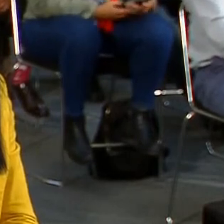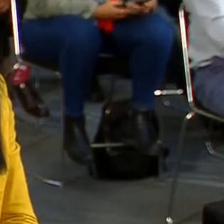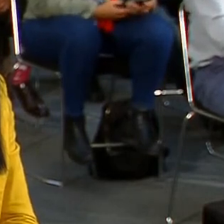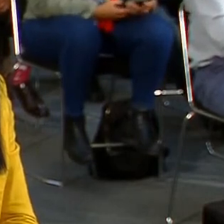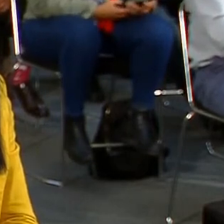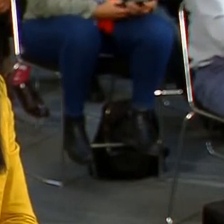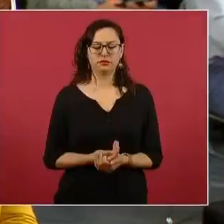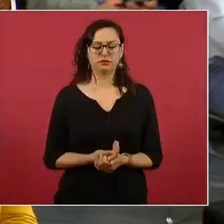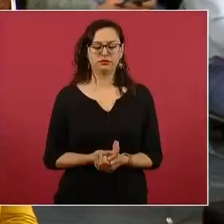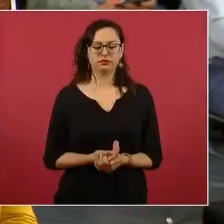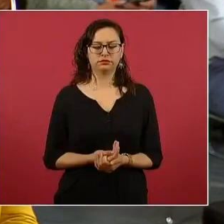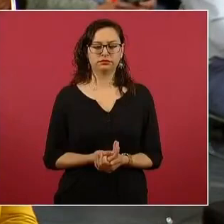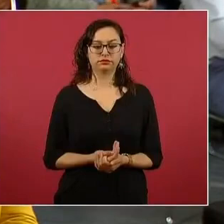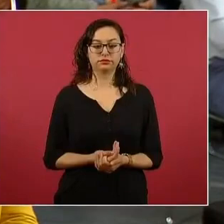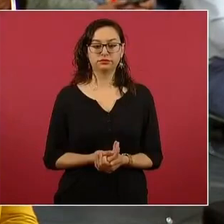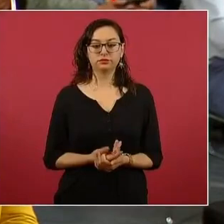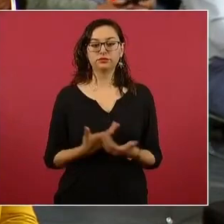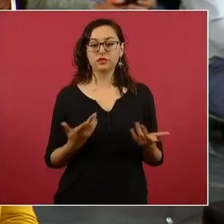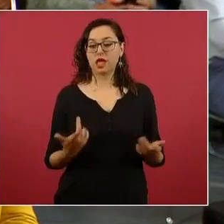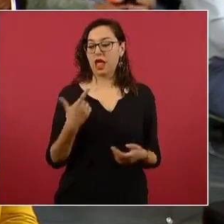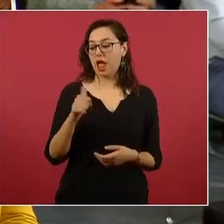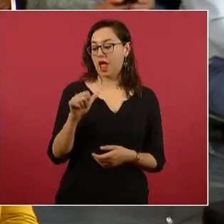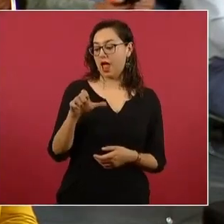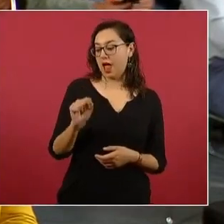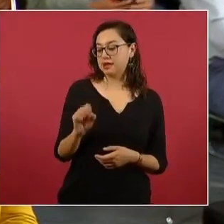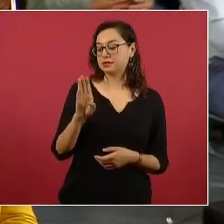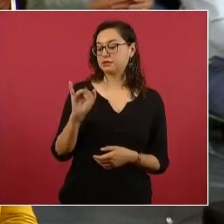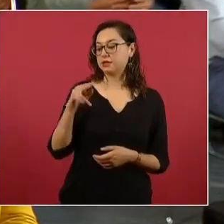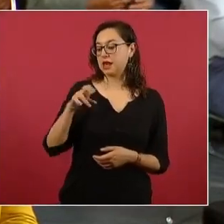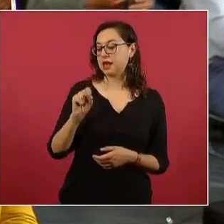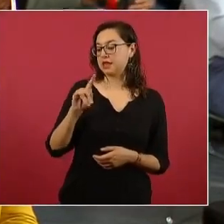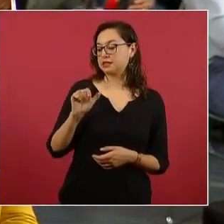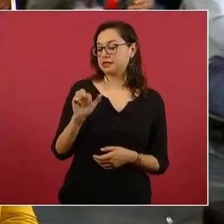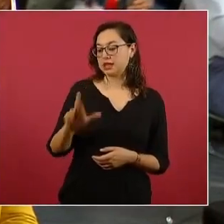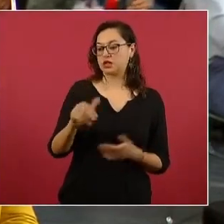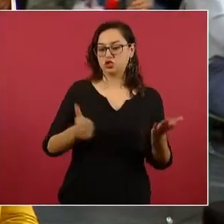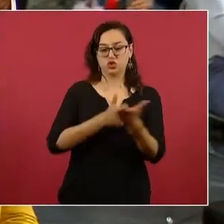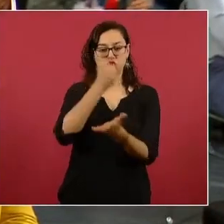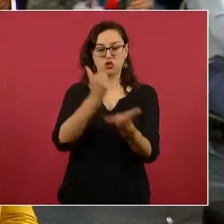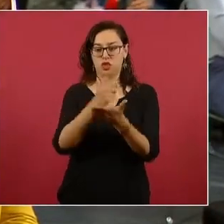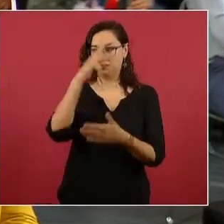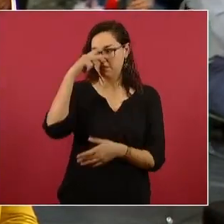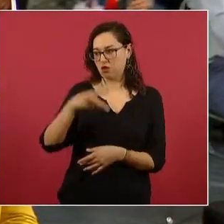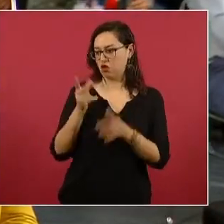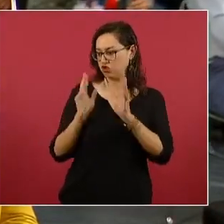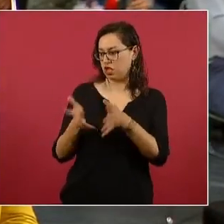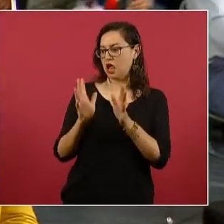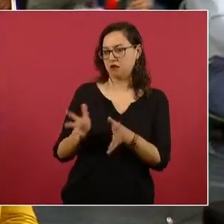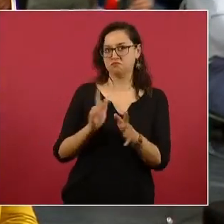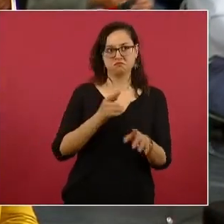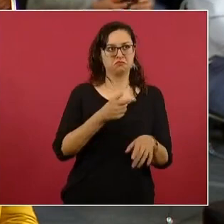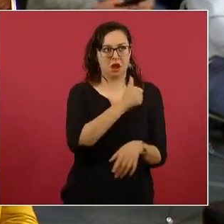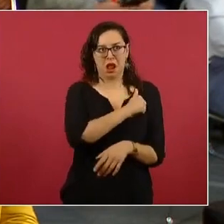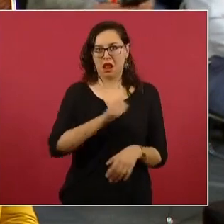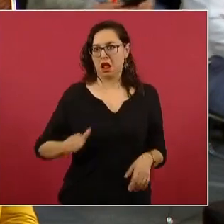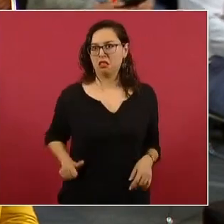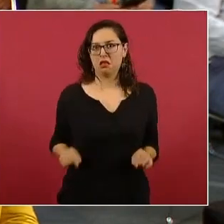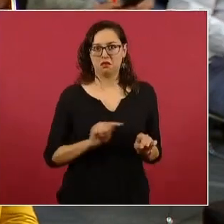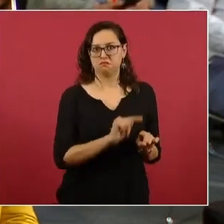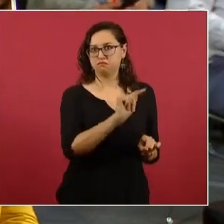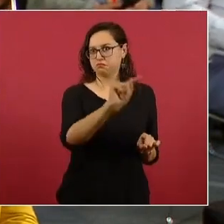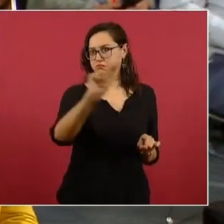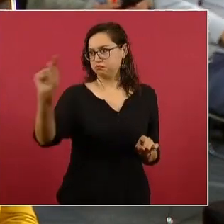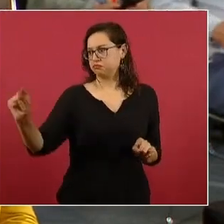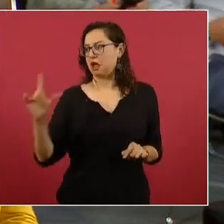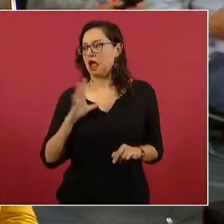demás república, ¿cuándo calcula o cuándo cree que ya el gas se introduzca en todos los demás estados? ¿Y cuáles serían